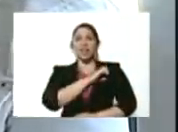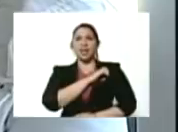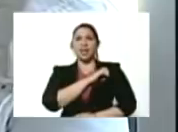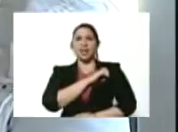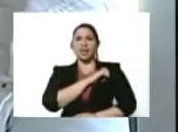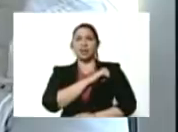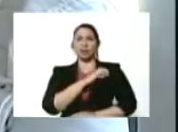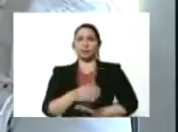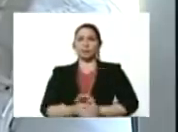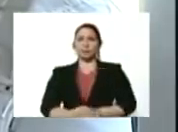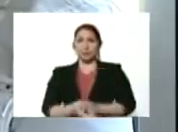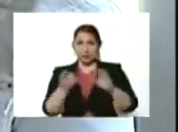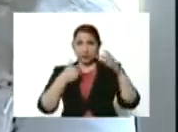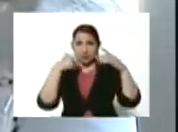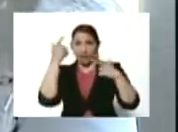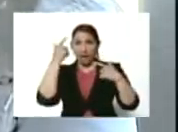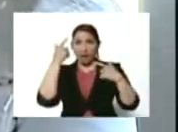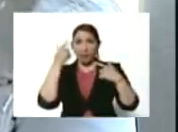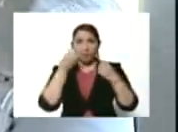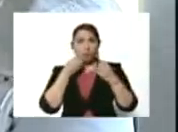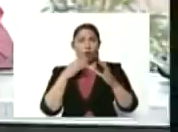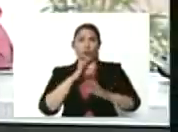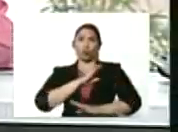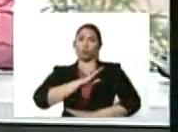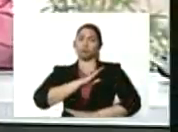en el balcón de Chávez, bueno, yo